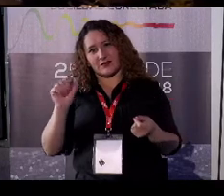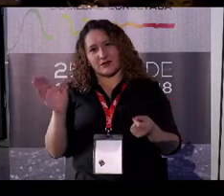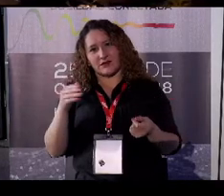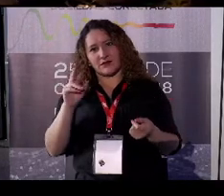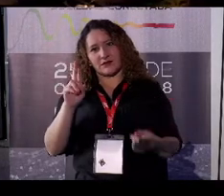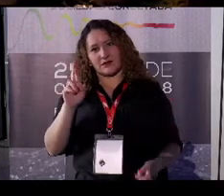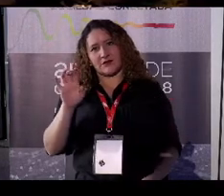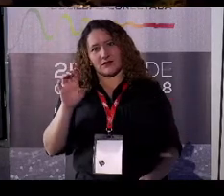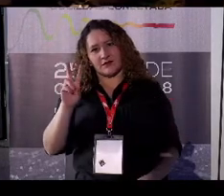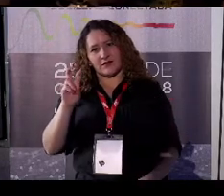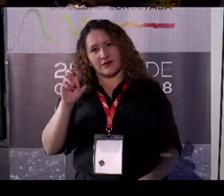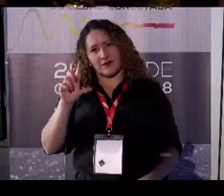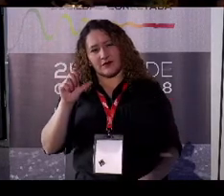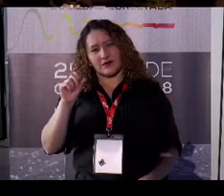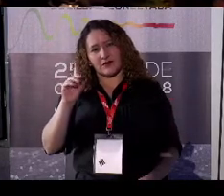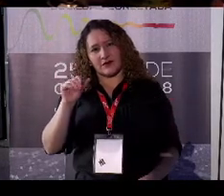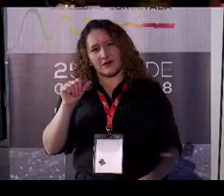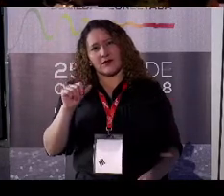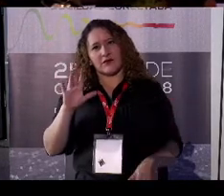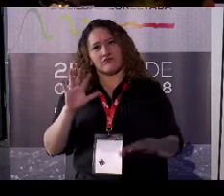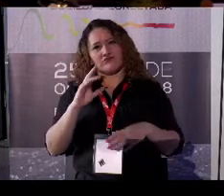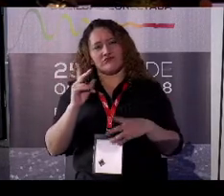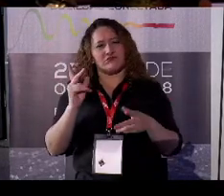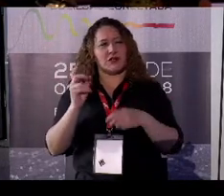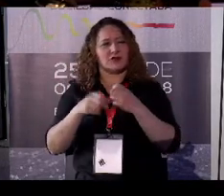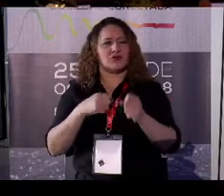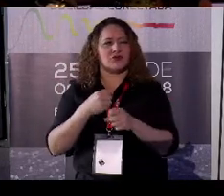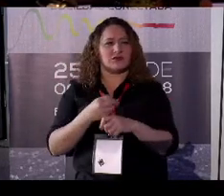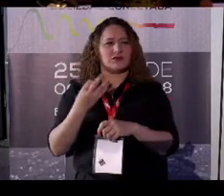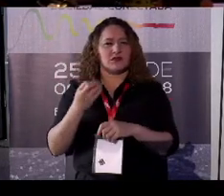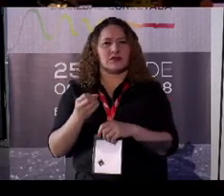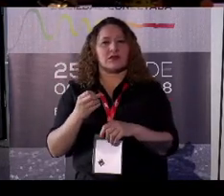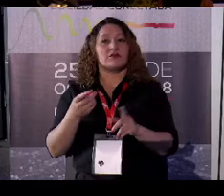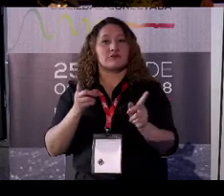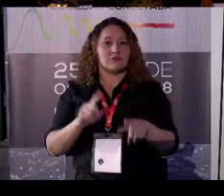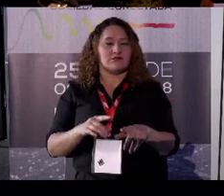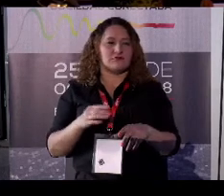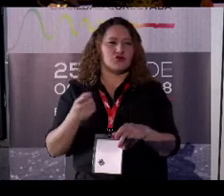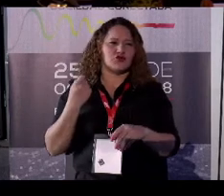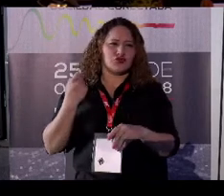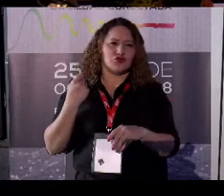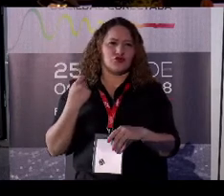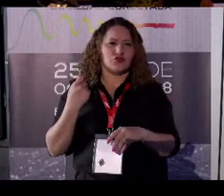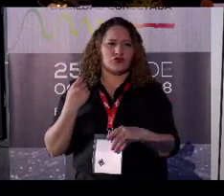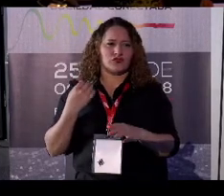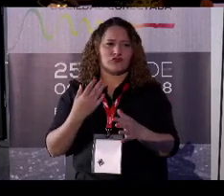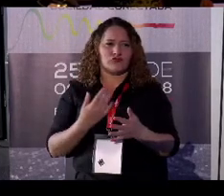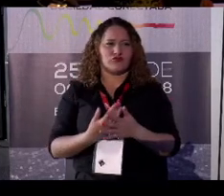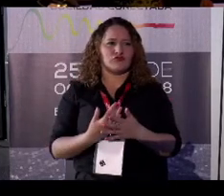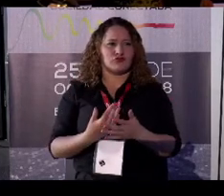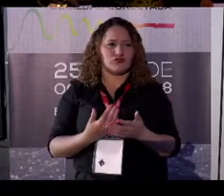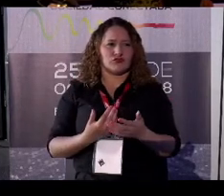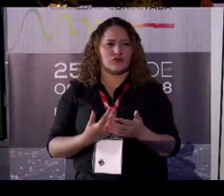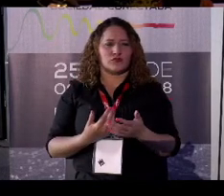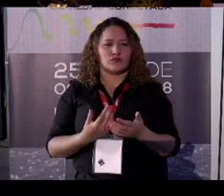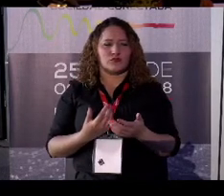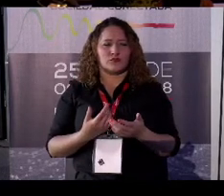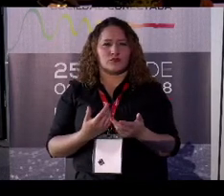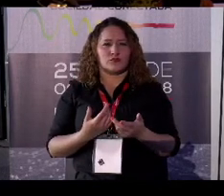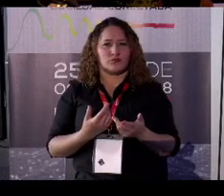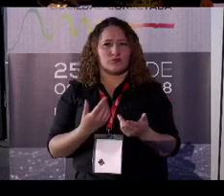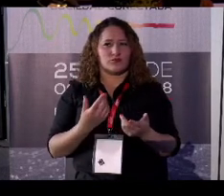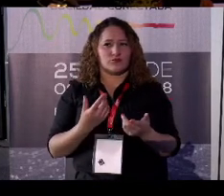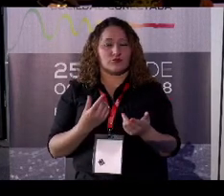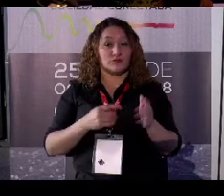Samuelson en los años 30 y que viene más recientemente a nosotros precisamente porque